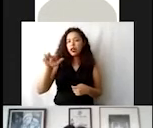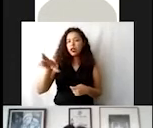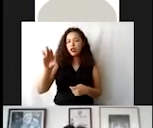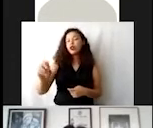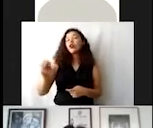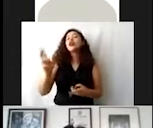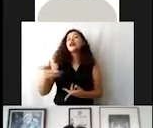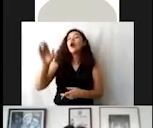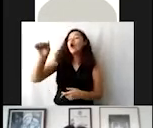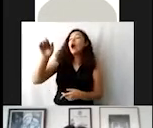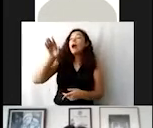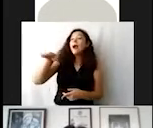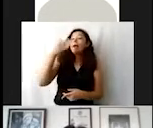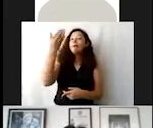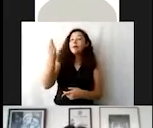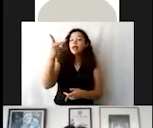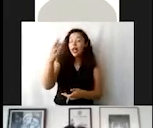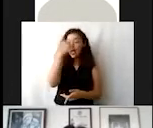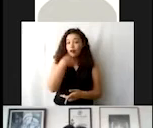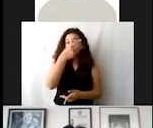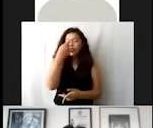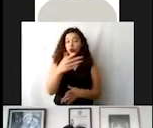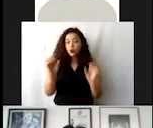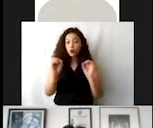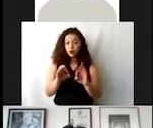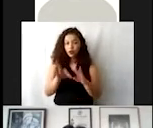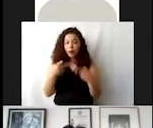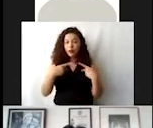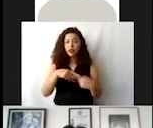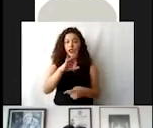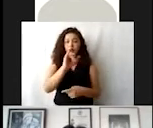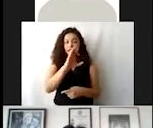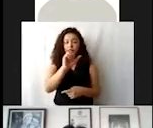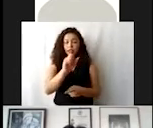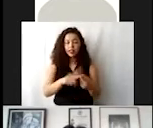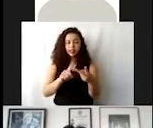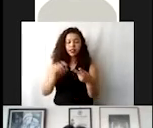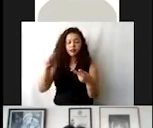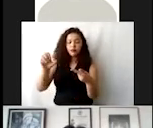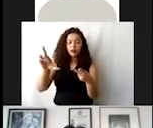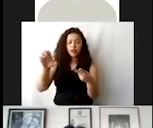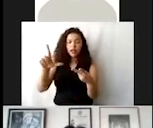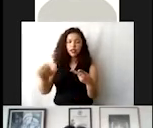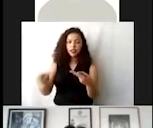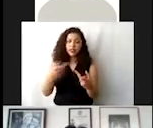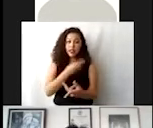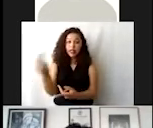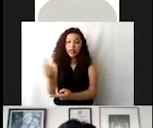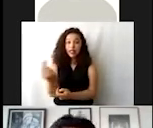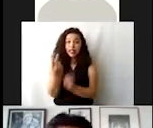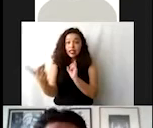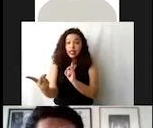domicilio. Personas físicas o morales que requieran estar como localizados,